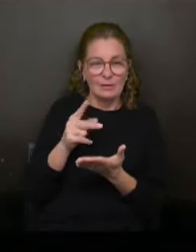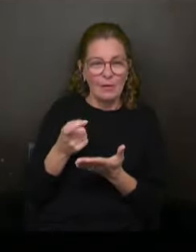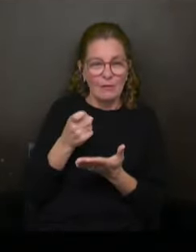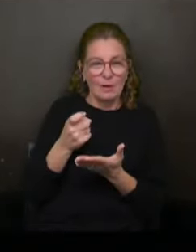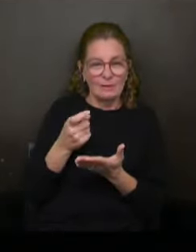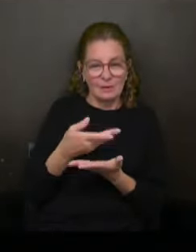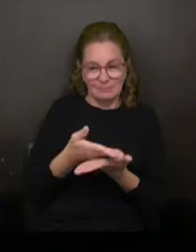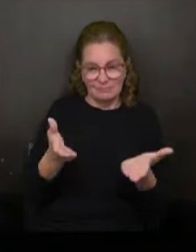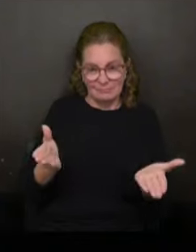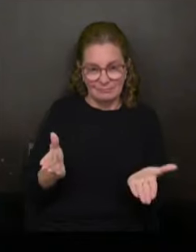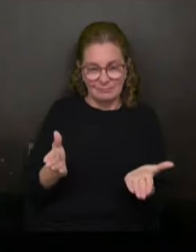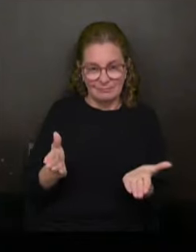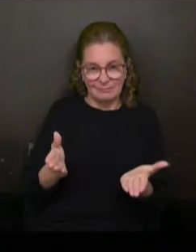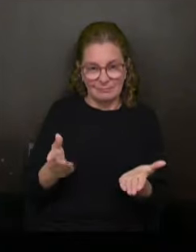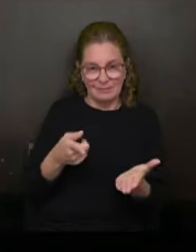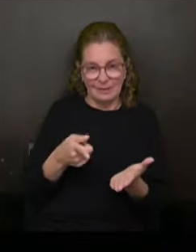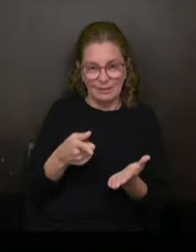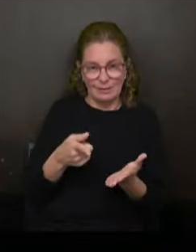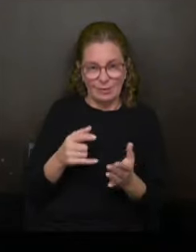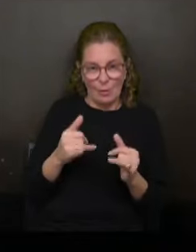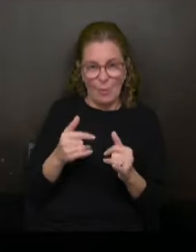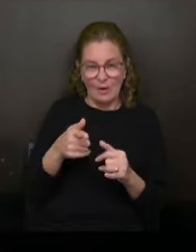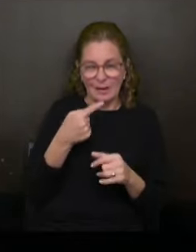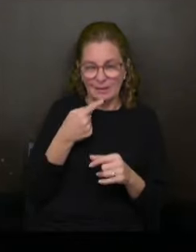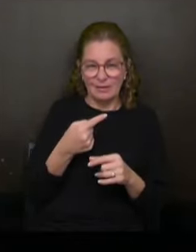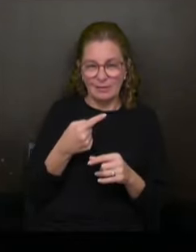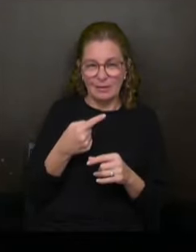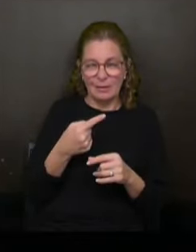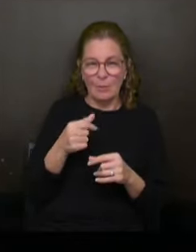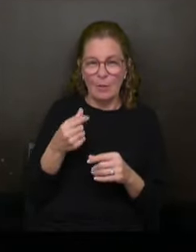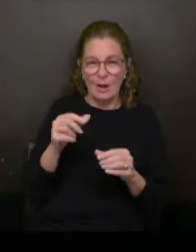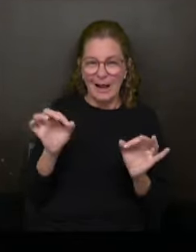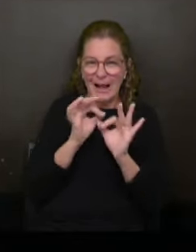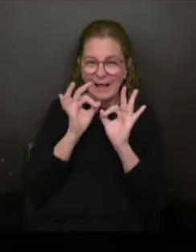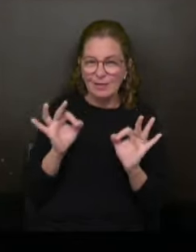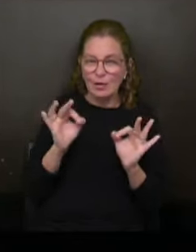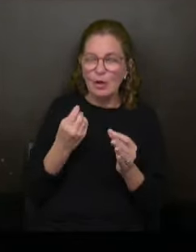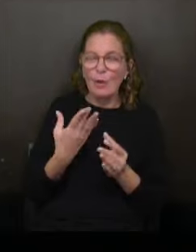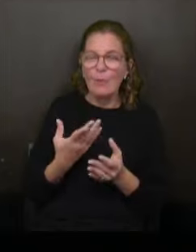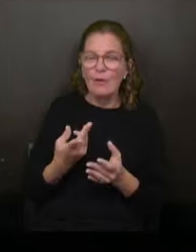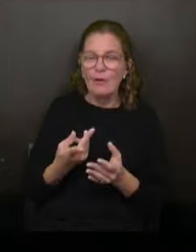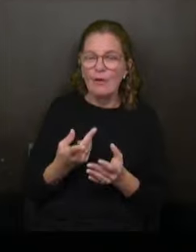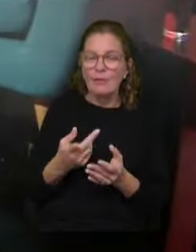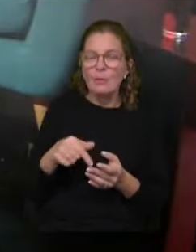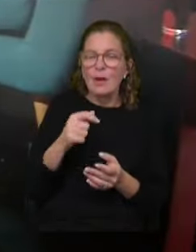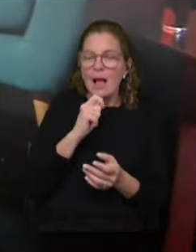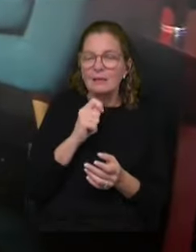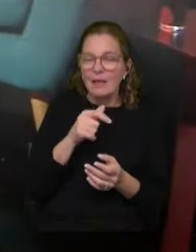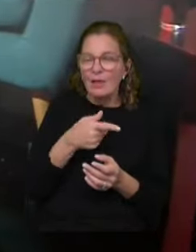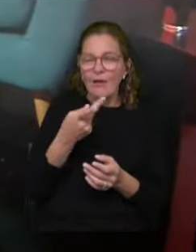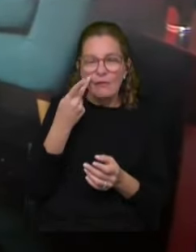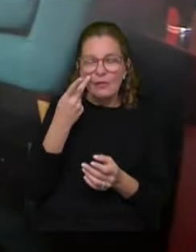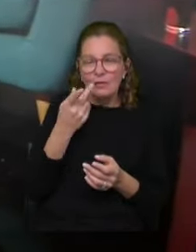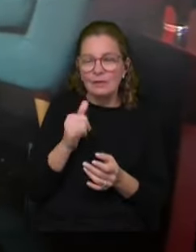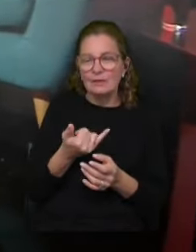vivo. Sí, claro. ¿Y eso juega en el momento de la producción de las canciones? ¿Cómo van a jugar en vivo? Y bueno, el Nico ya